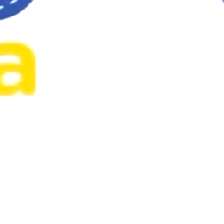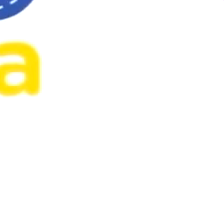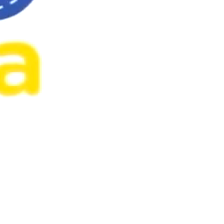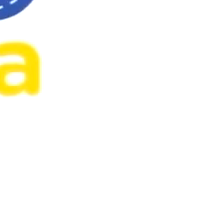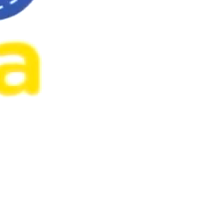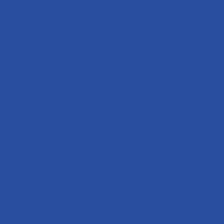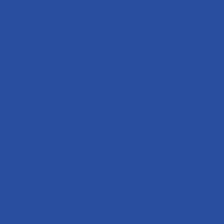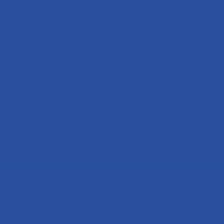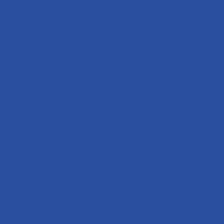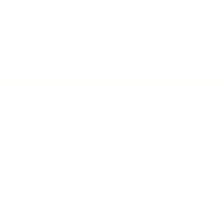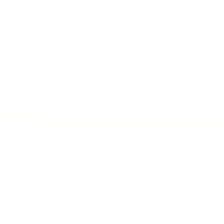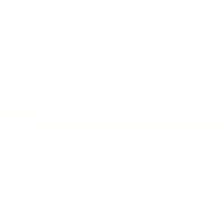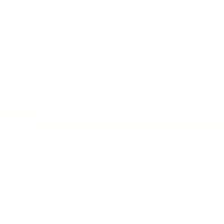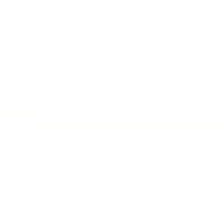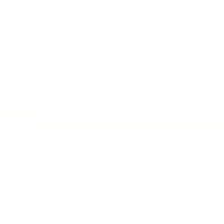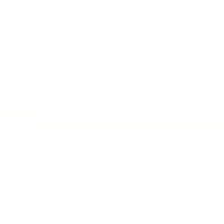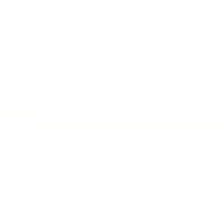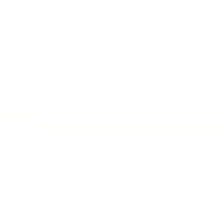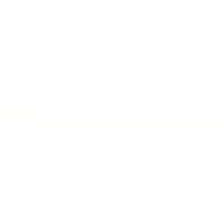en Casa.